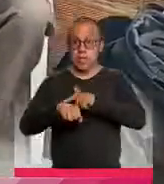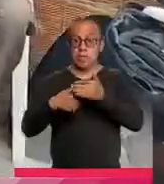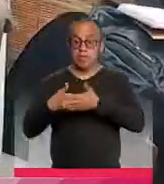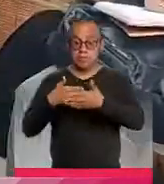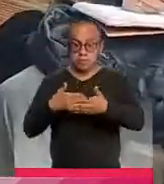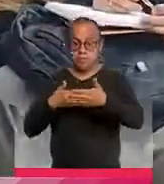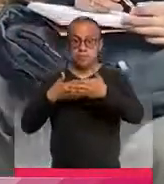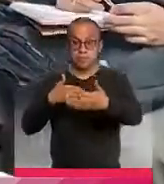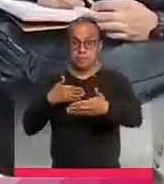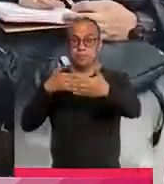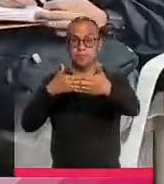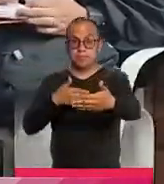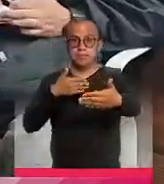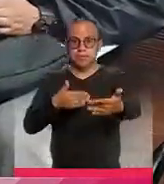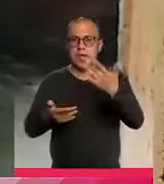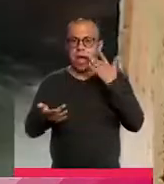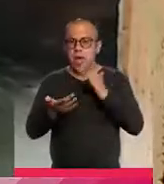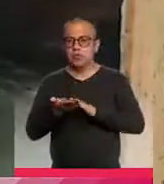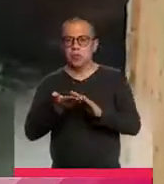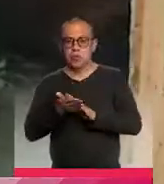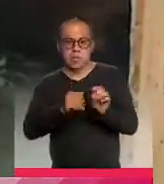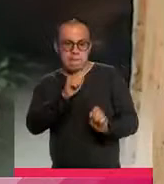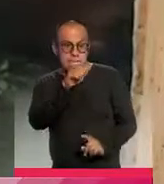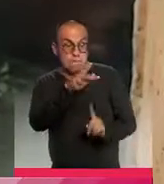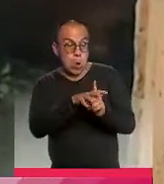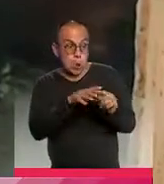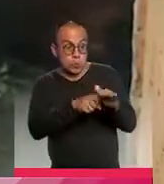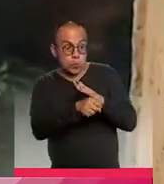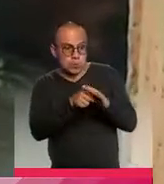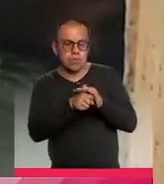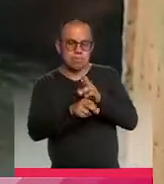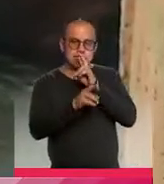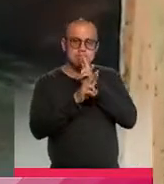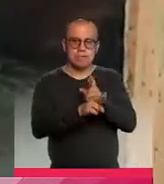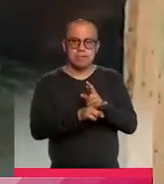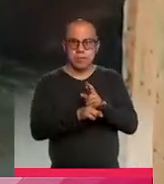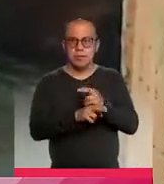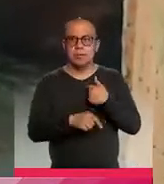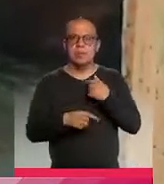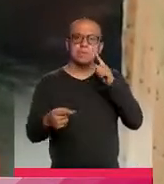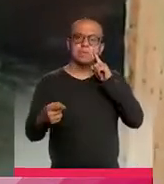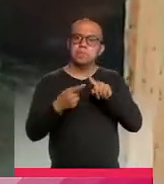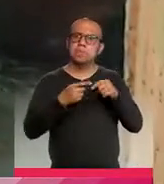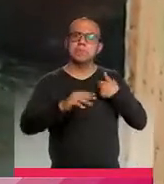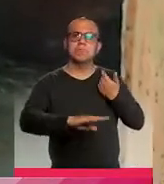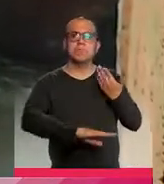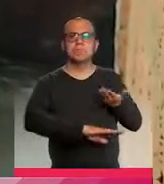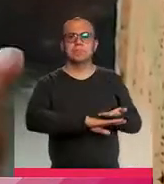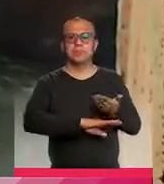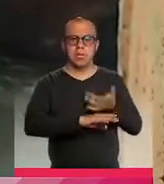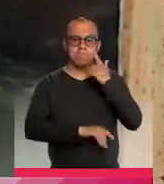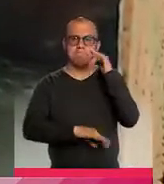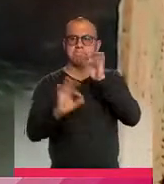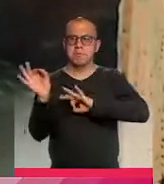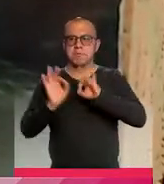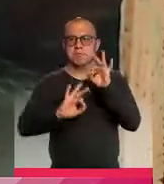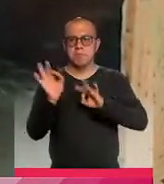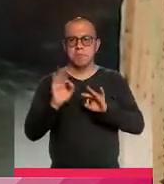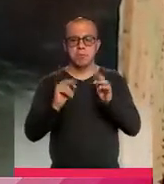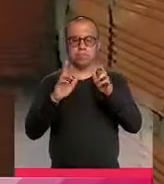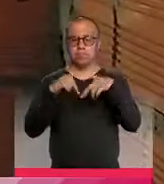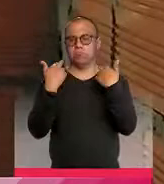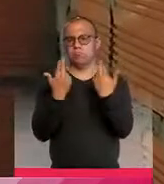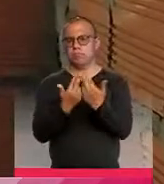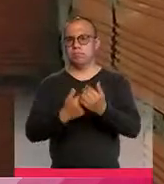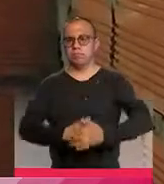para proponer salidas y soluciones. Estamos reunidos haciendo propuestas, organizando para poder tener la